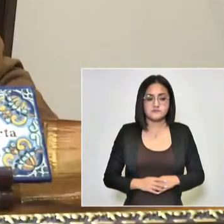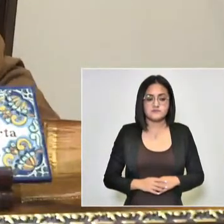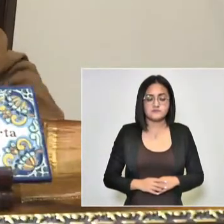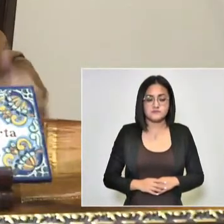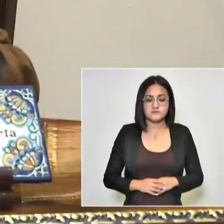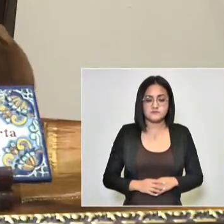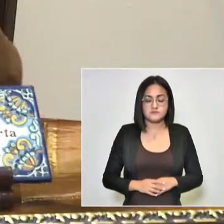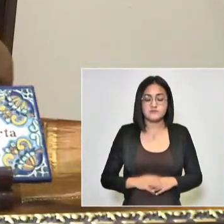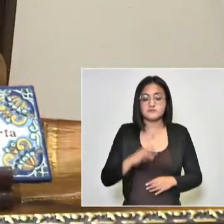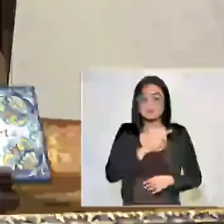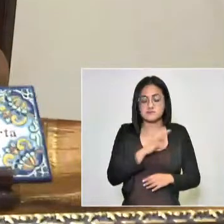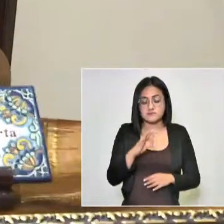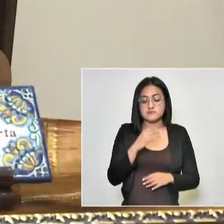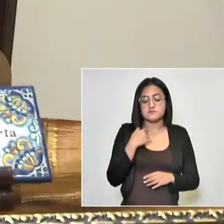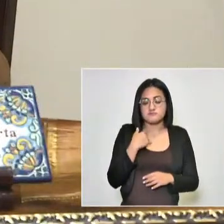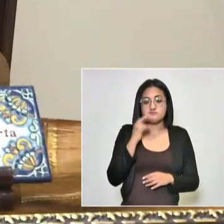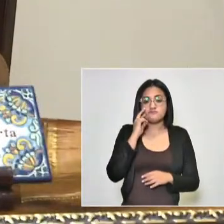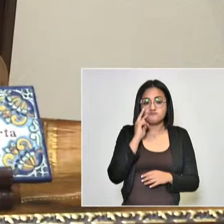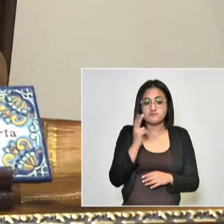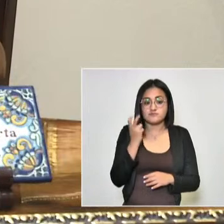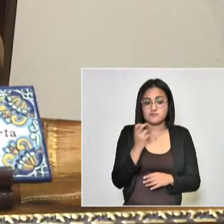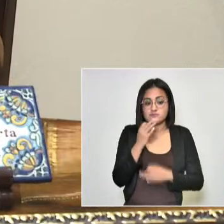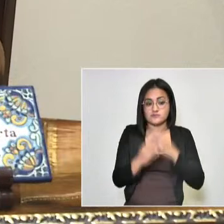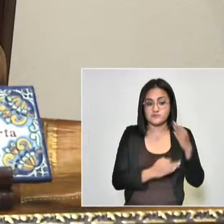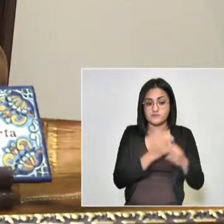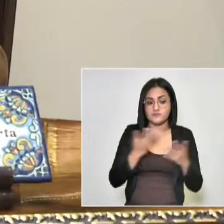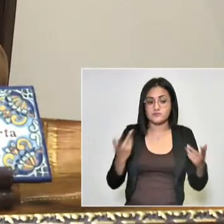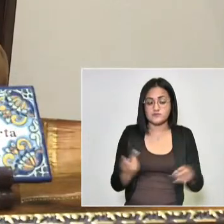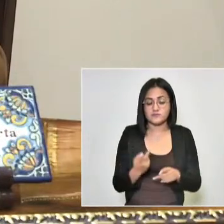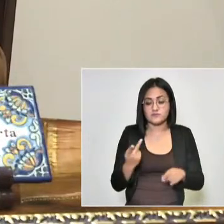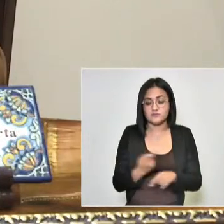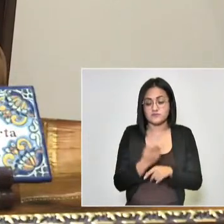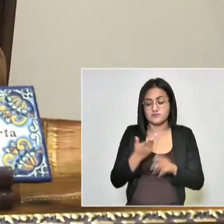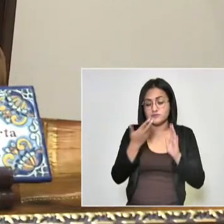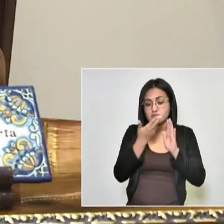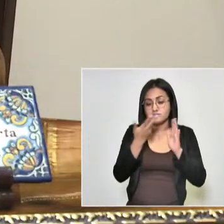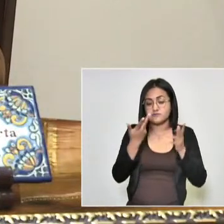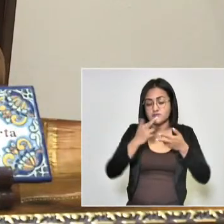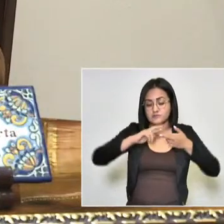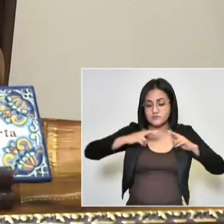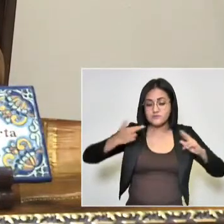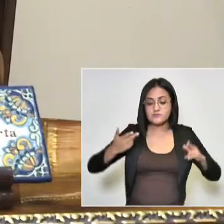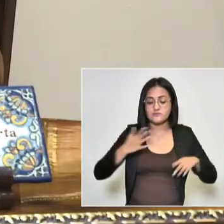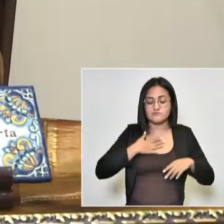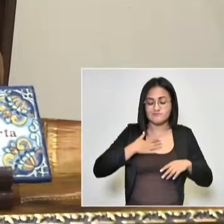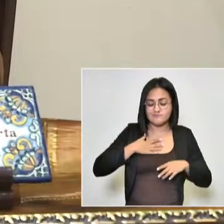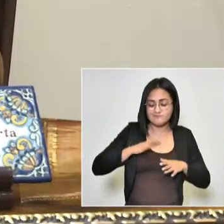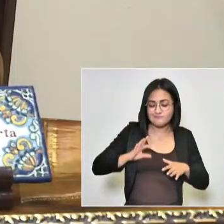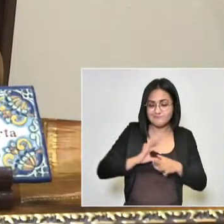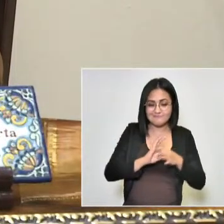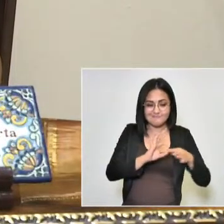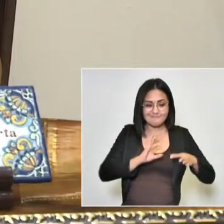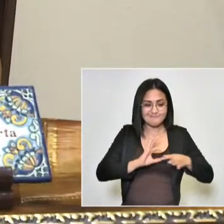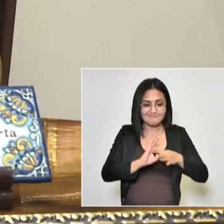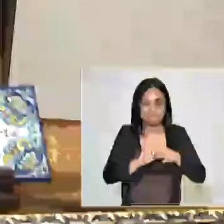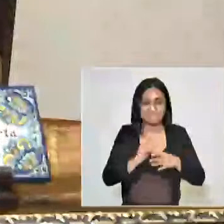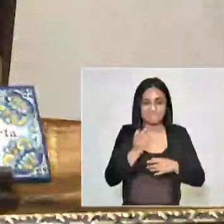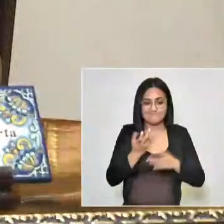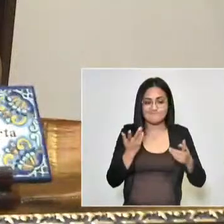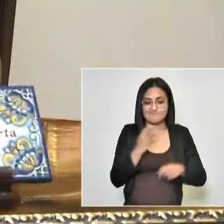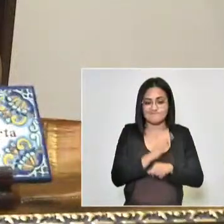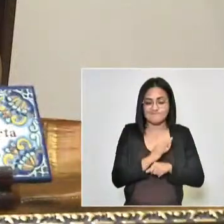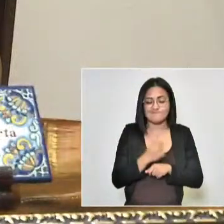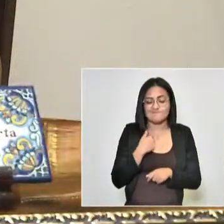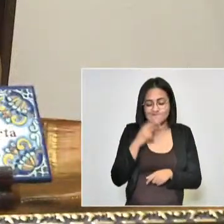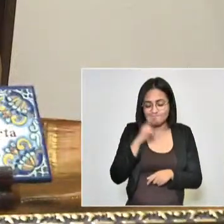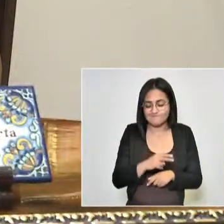Pude cultivar esas enormes relaciones que me dan a mí, pues que para mí son un